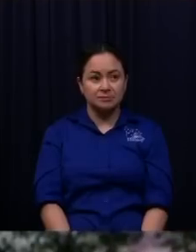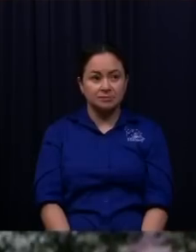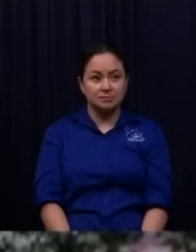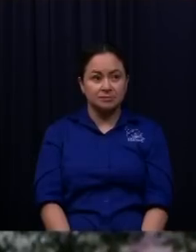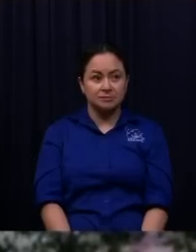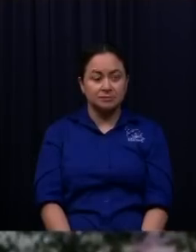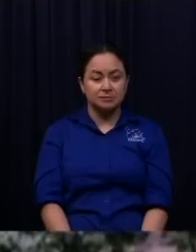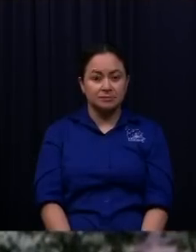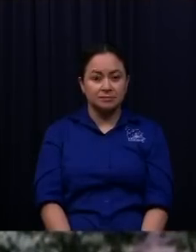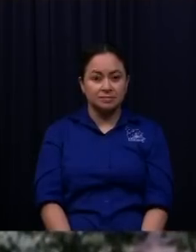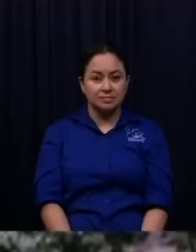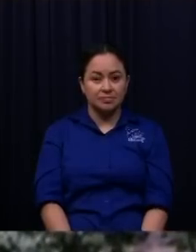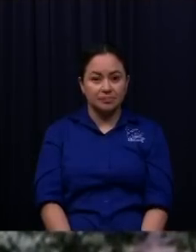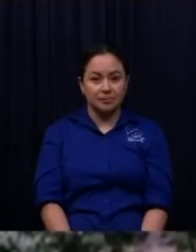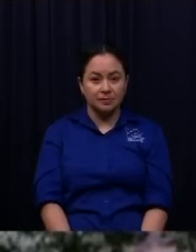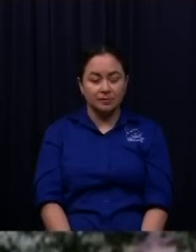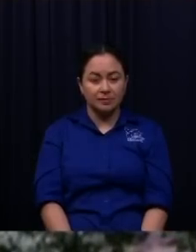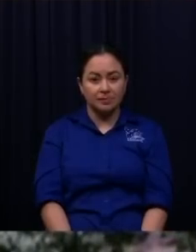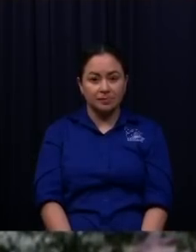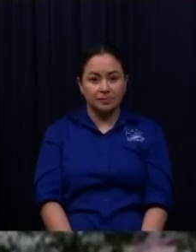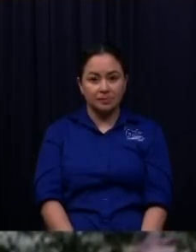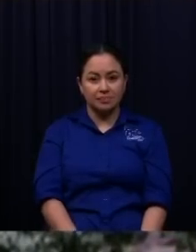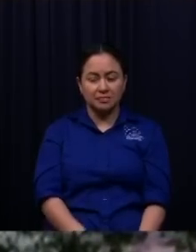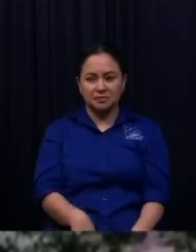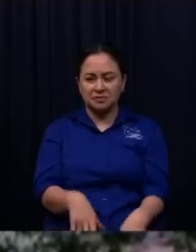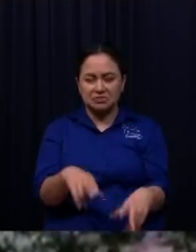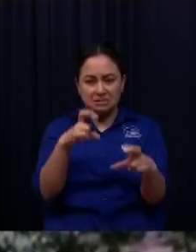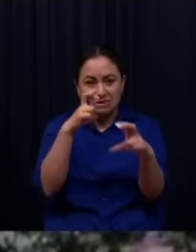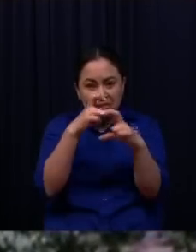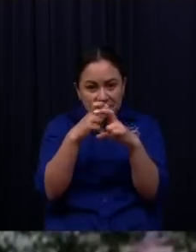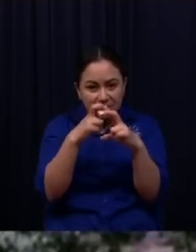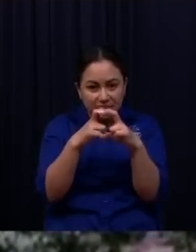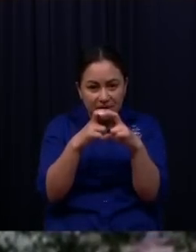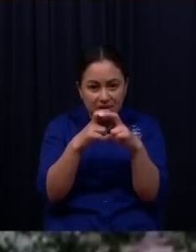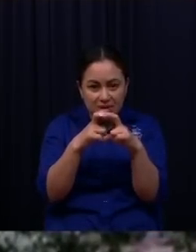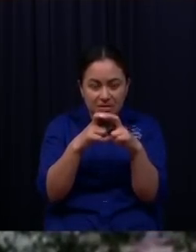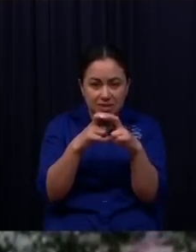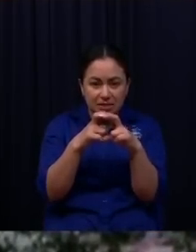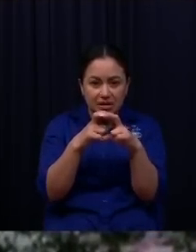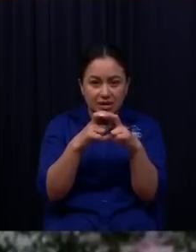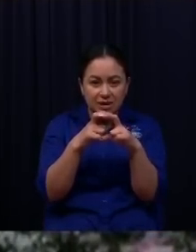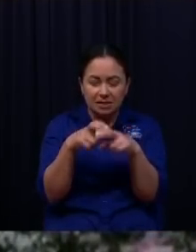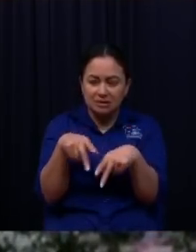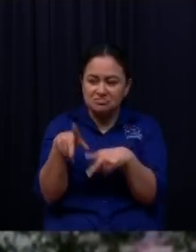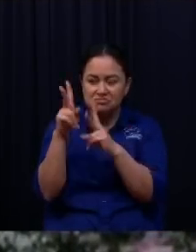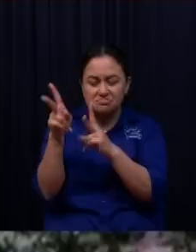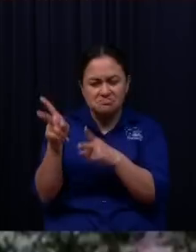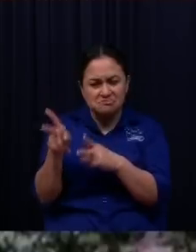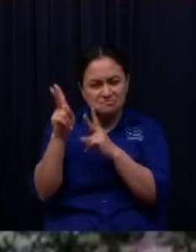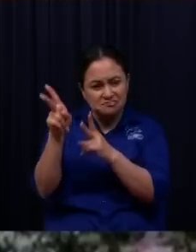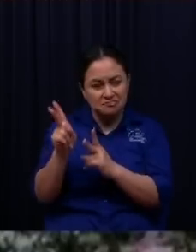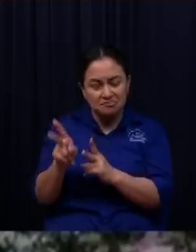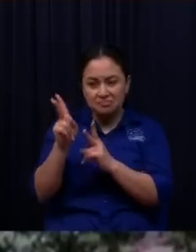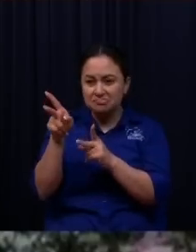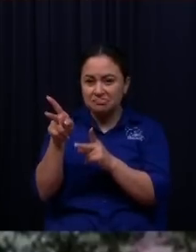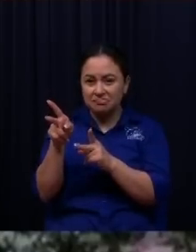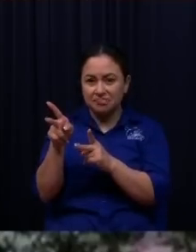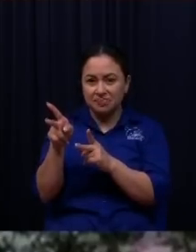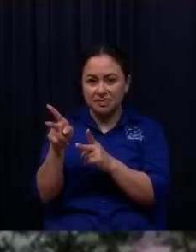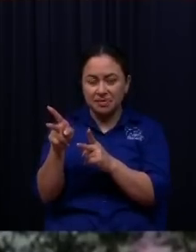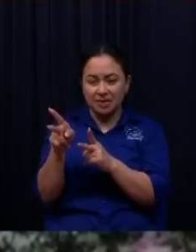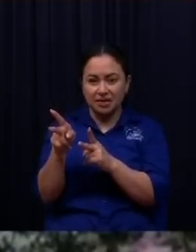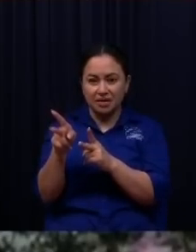Está difícil platicar en un ambiente tan grande, ¿vas? Es más fácil en un discipulado.